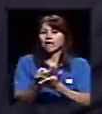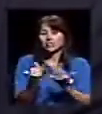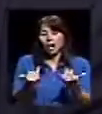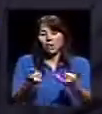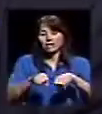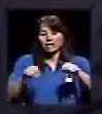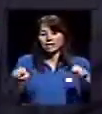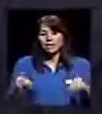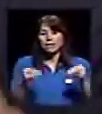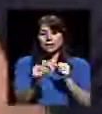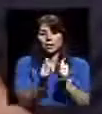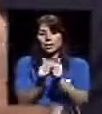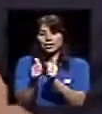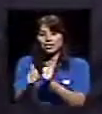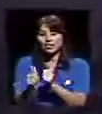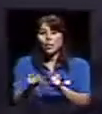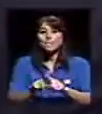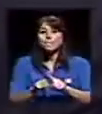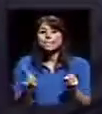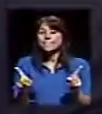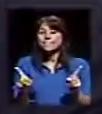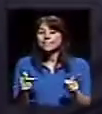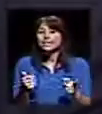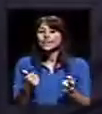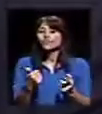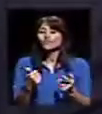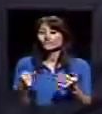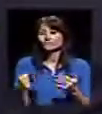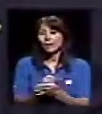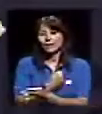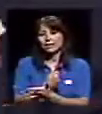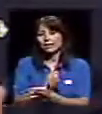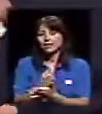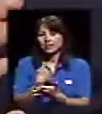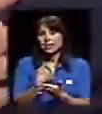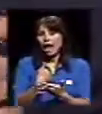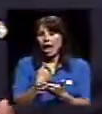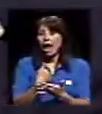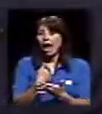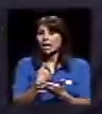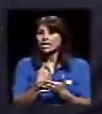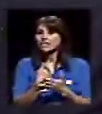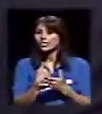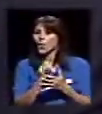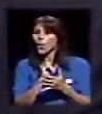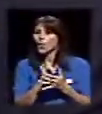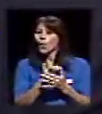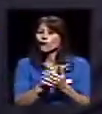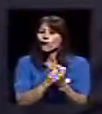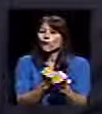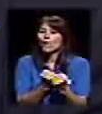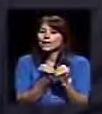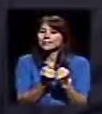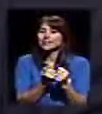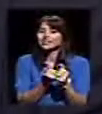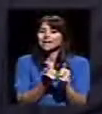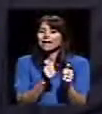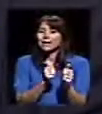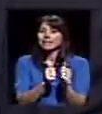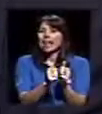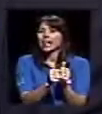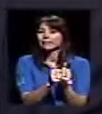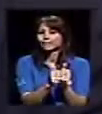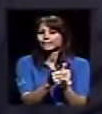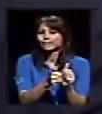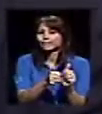competitivo, pero hay fuerzas, lamentablemente, como que están echando hacia atrás. Y entonces,